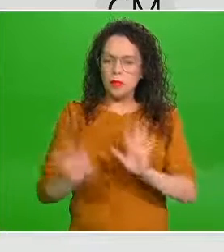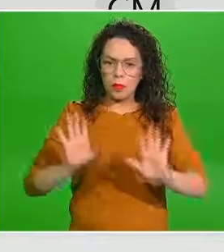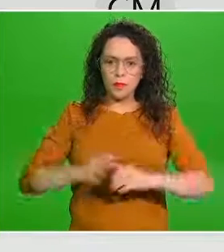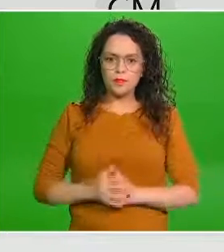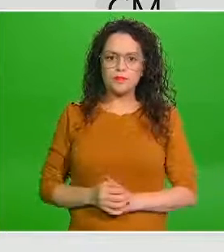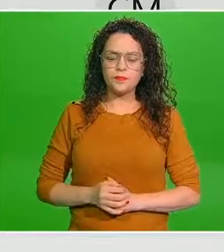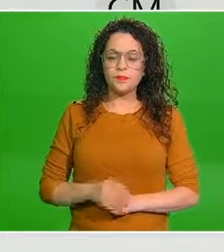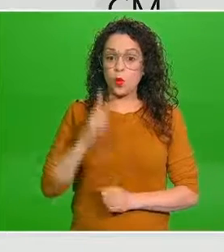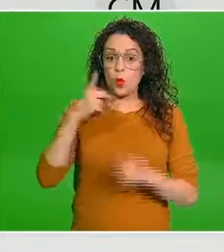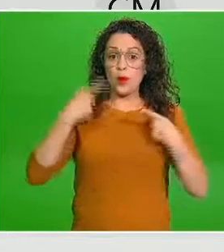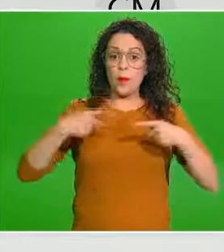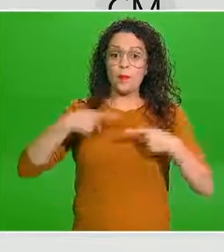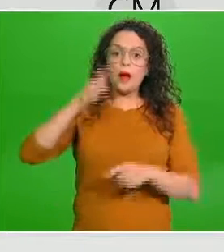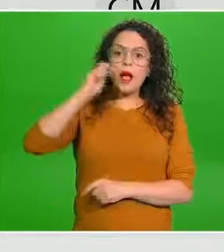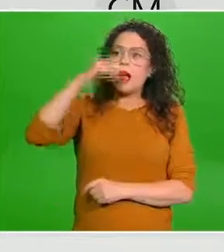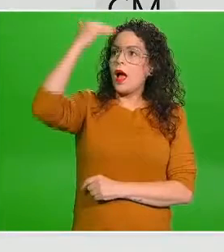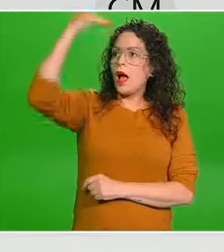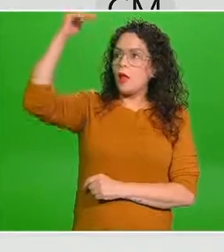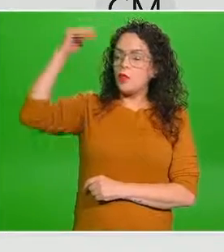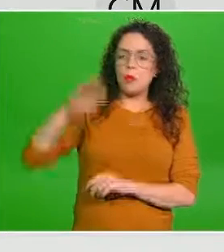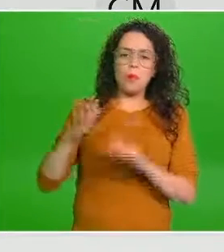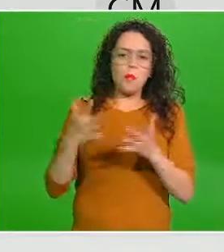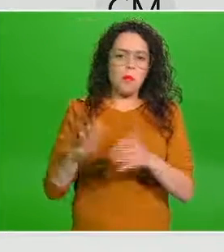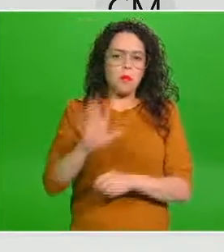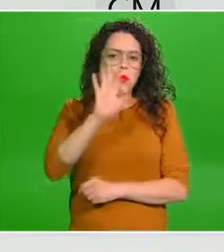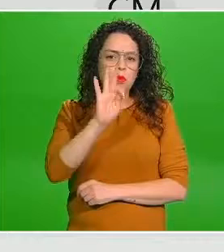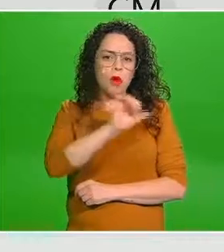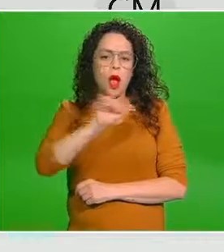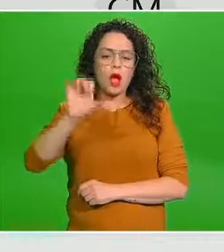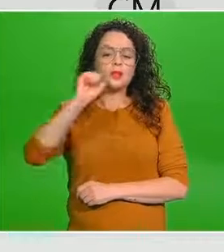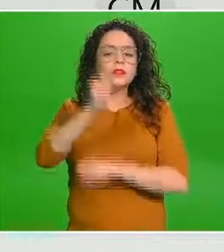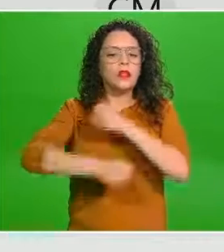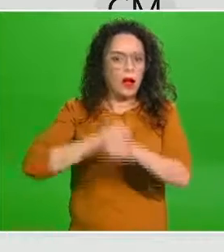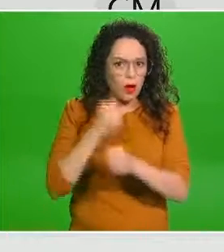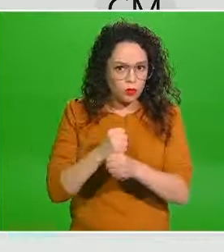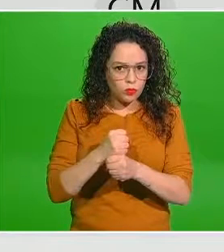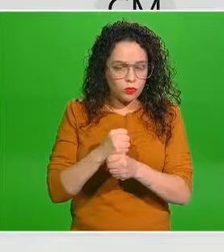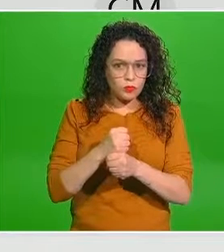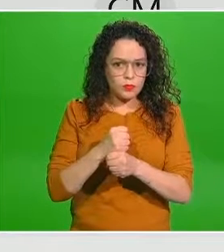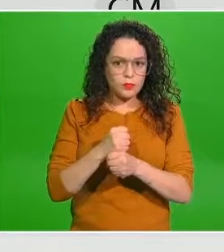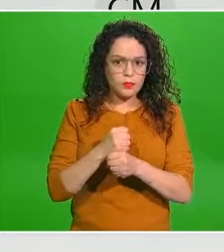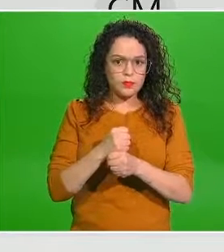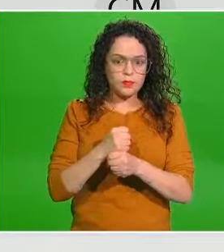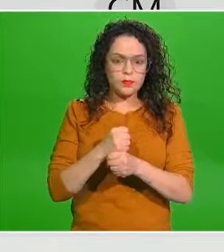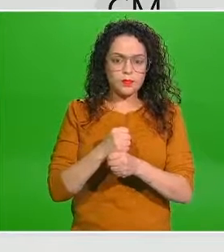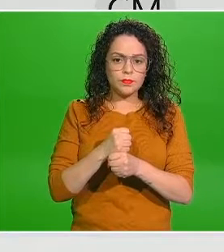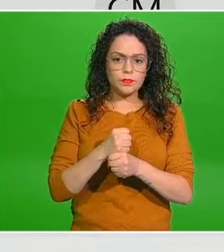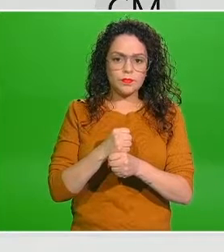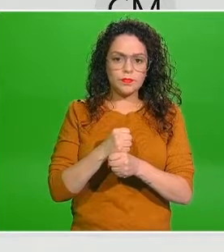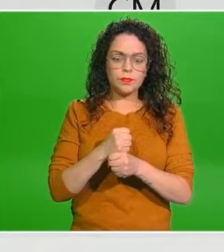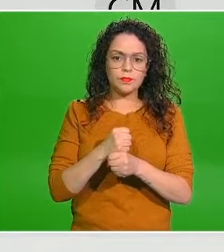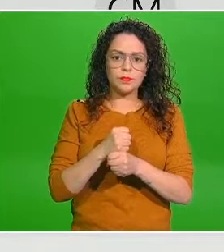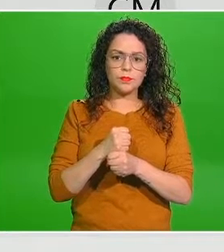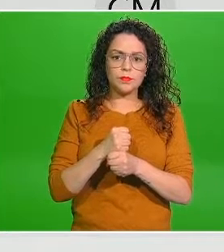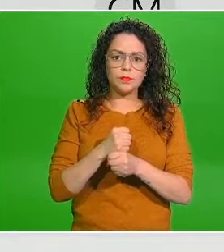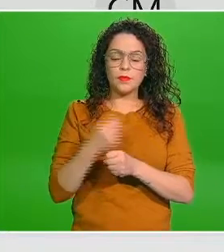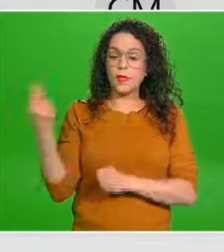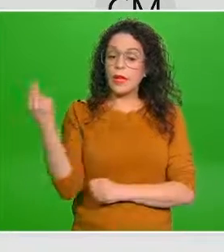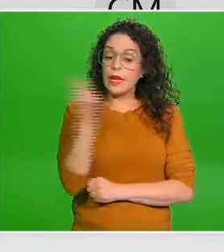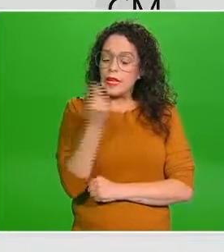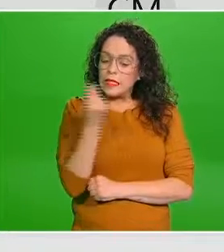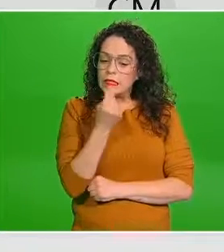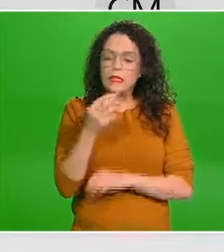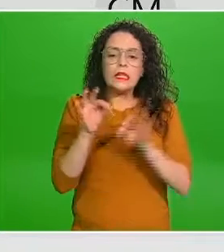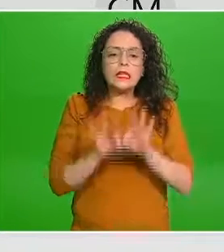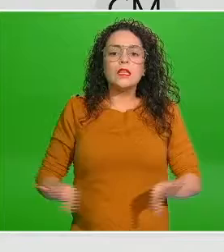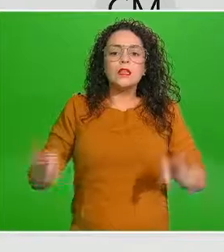para una persona adulta de entre 40 y 60 años. Para empezar, tenemos que fijar los horarios.